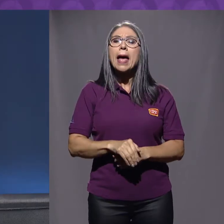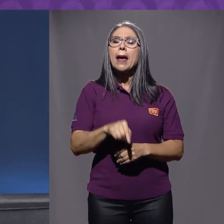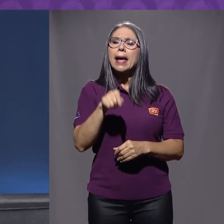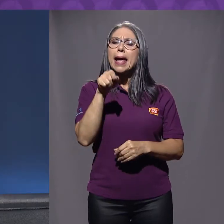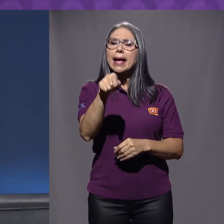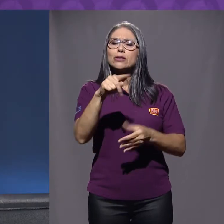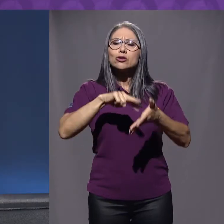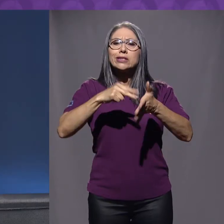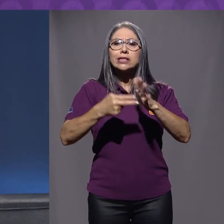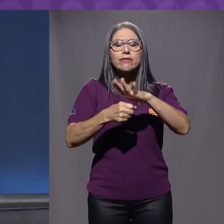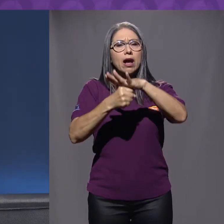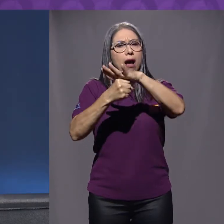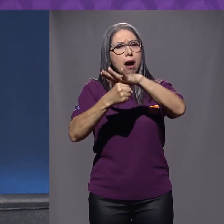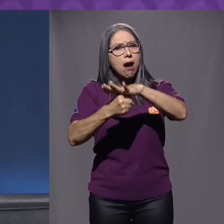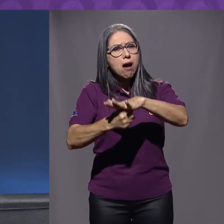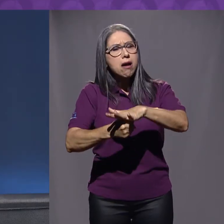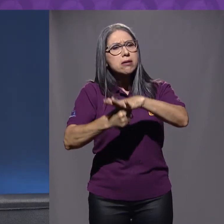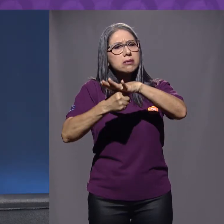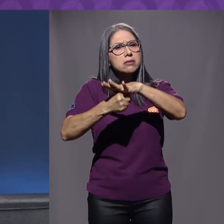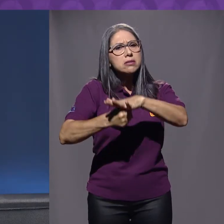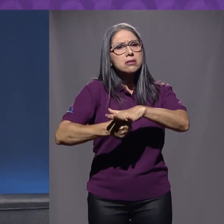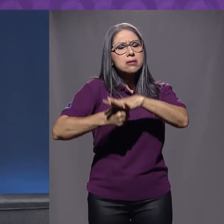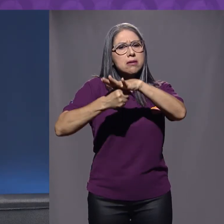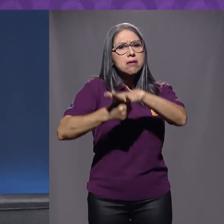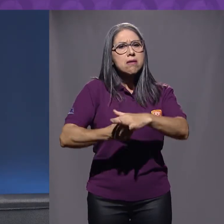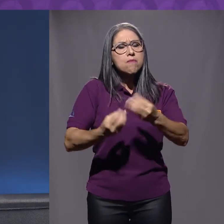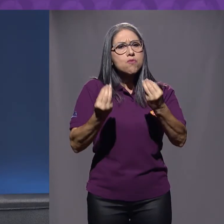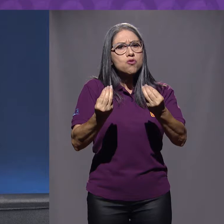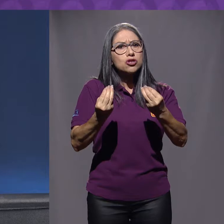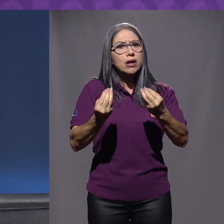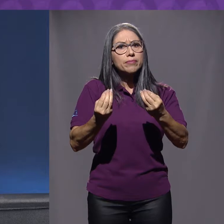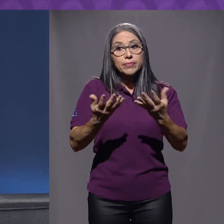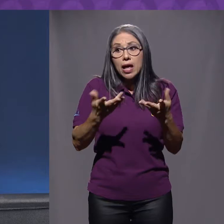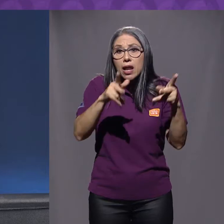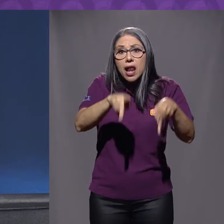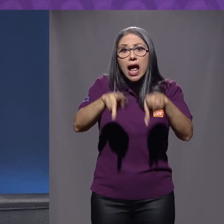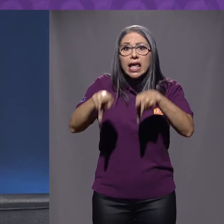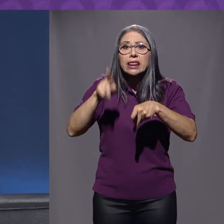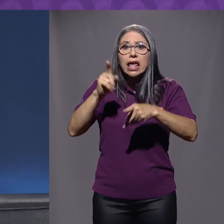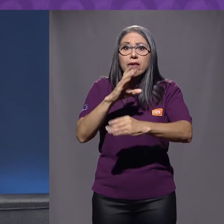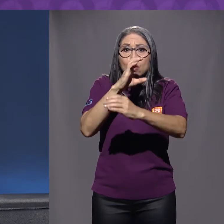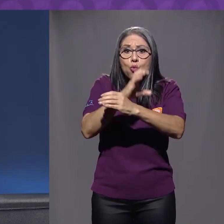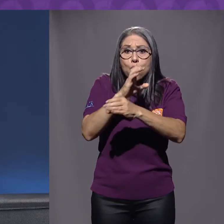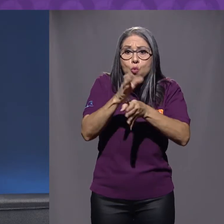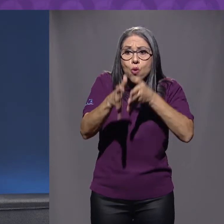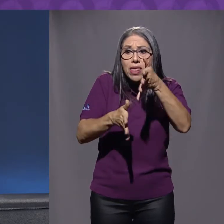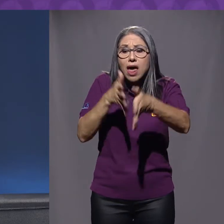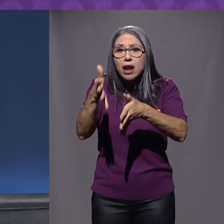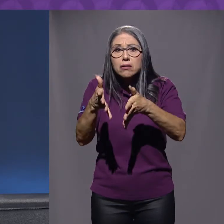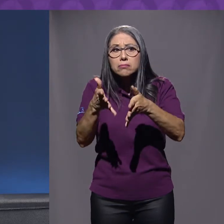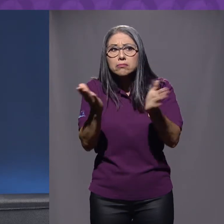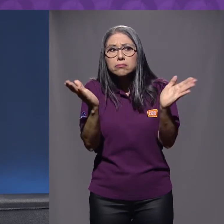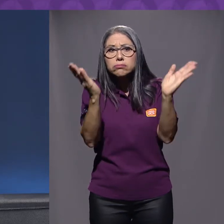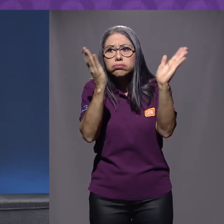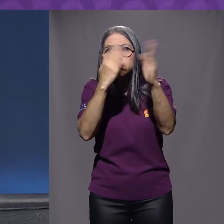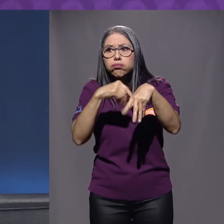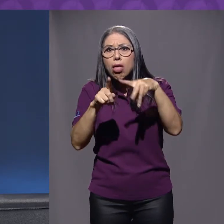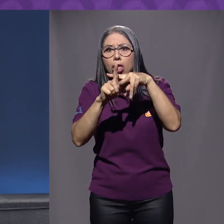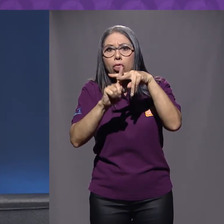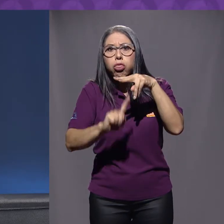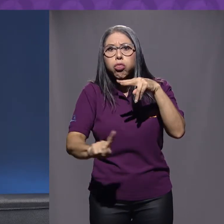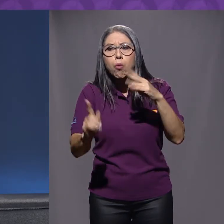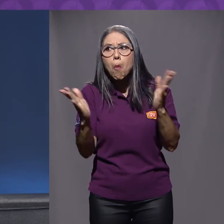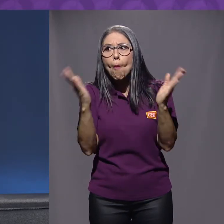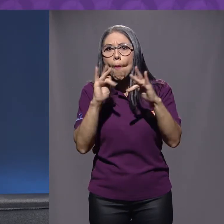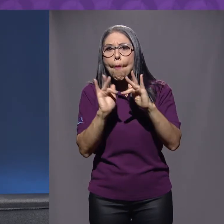realidad causa mucha presión, porque en realidad la gente que tiene que estar cuidando a sus adultos mayores se han desaparecido y eso no